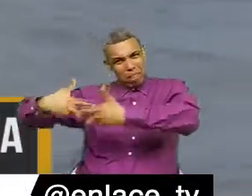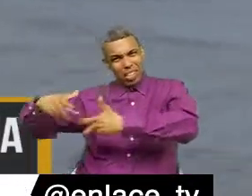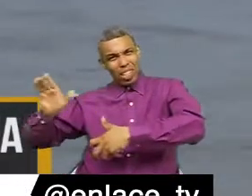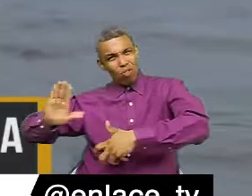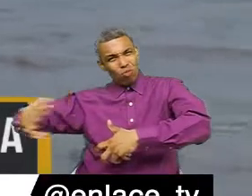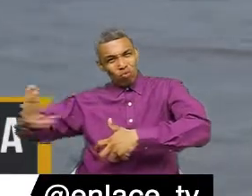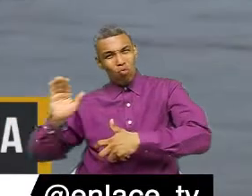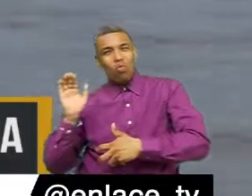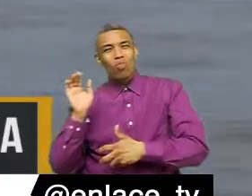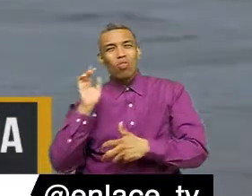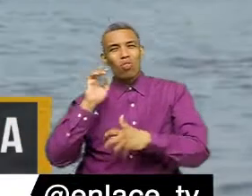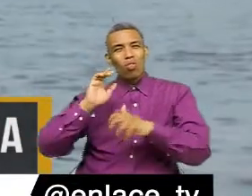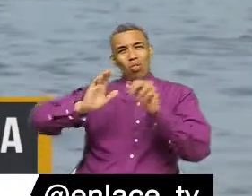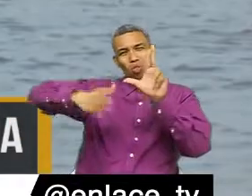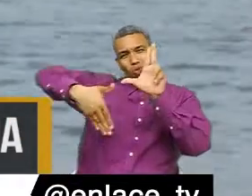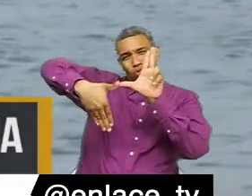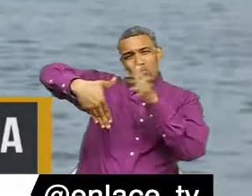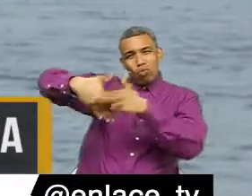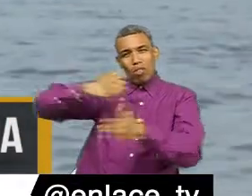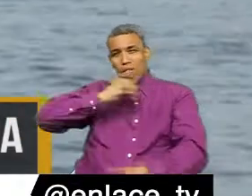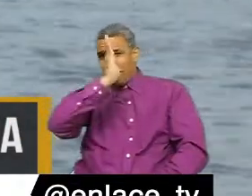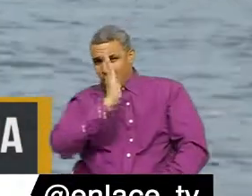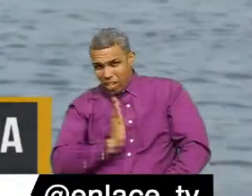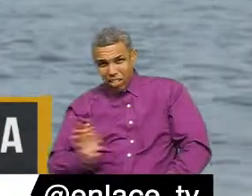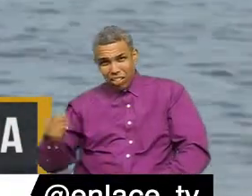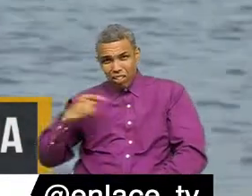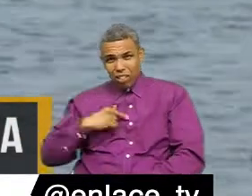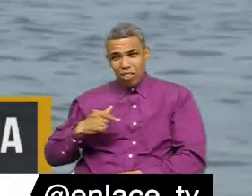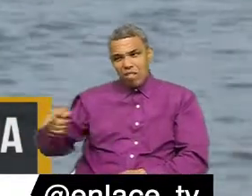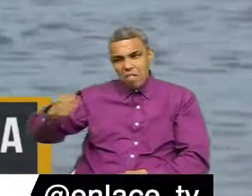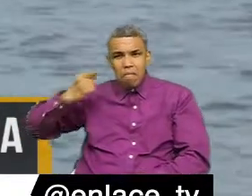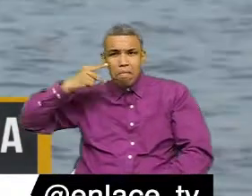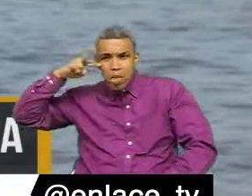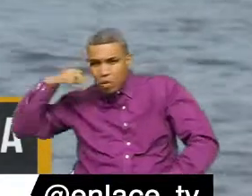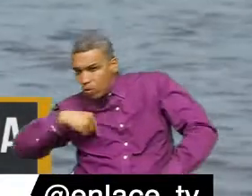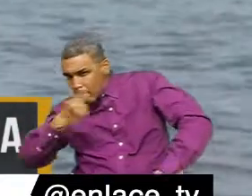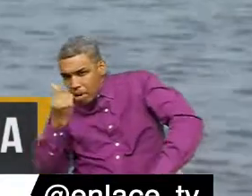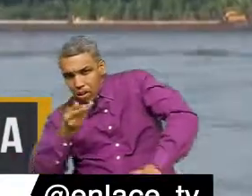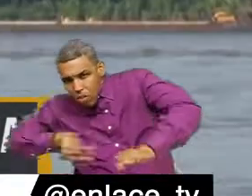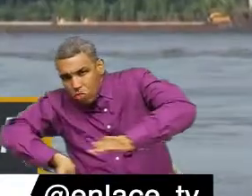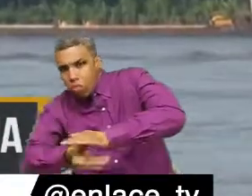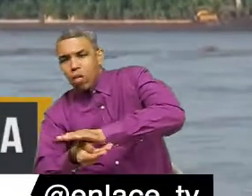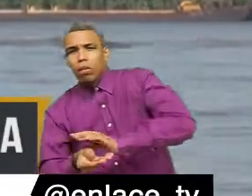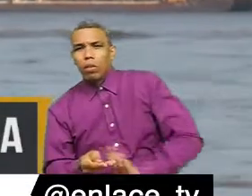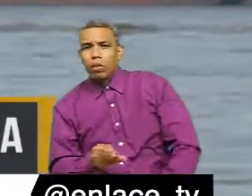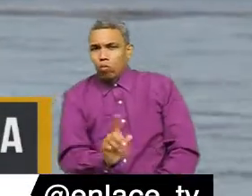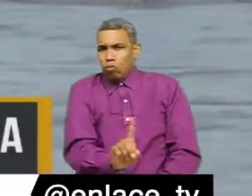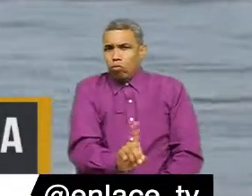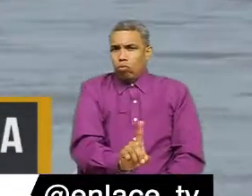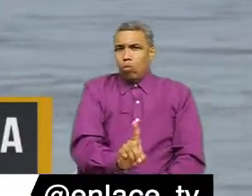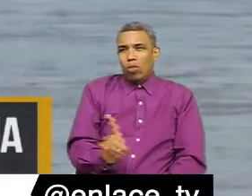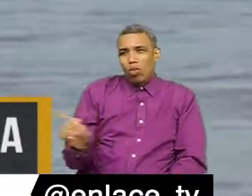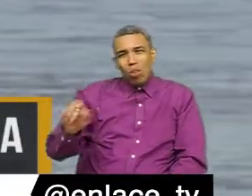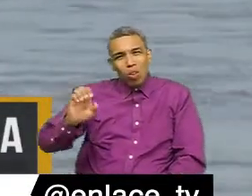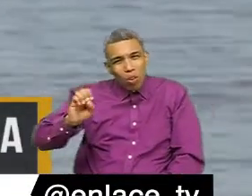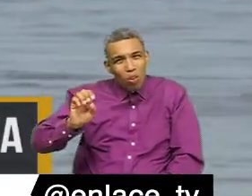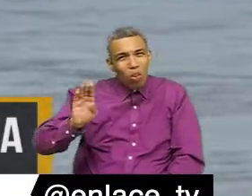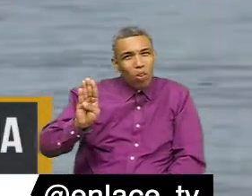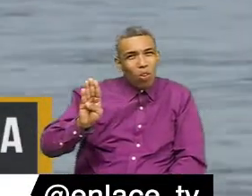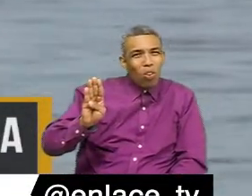2 semanas después de que la Fiscalía pusiera en marcha una investigación para rastrear los pagos de sobornos realizados por años por Odebrecht para quedarse con